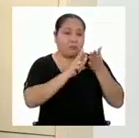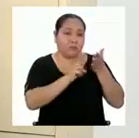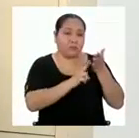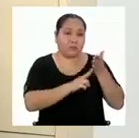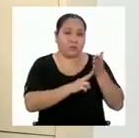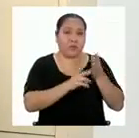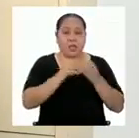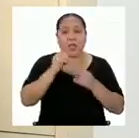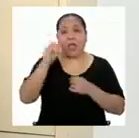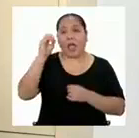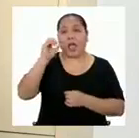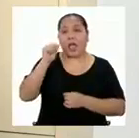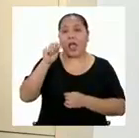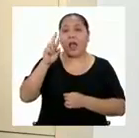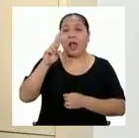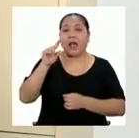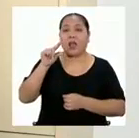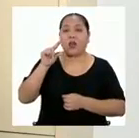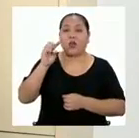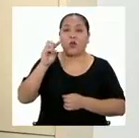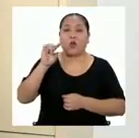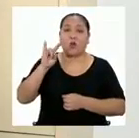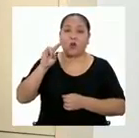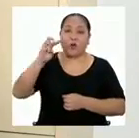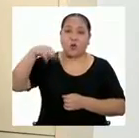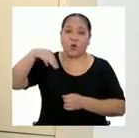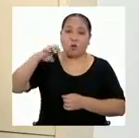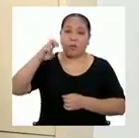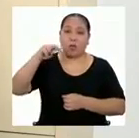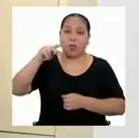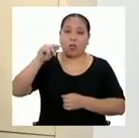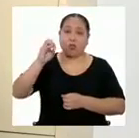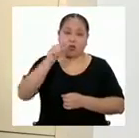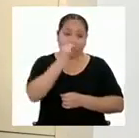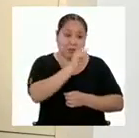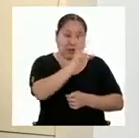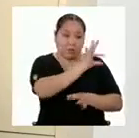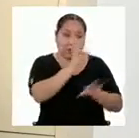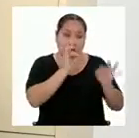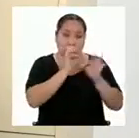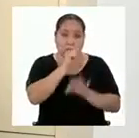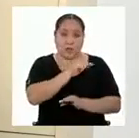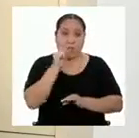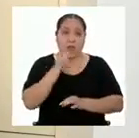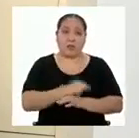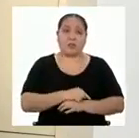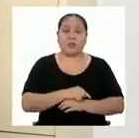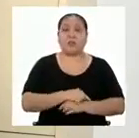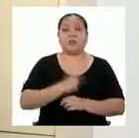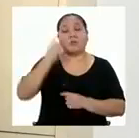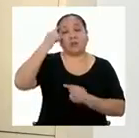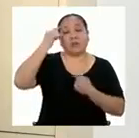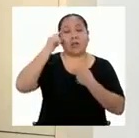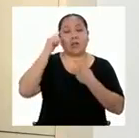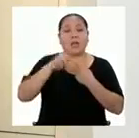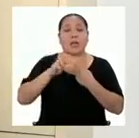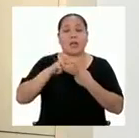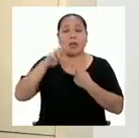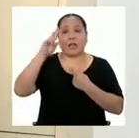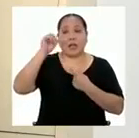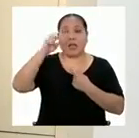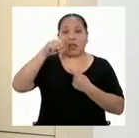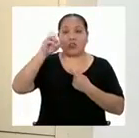argumentos del texto. Recuerda que los argumentos deben ser 1. Razonables, es decir, deben tener una